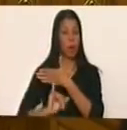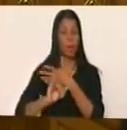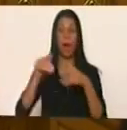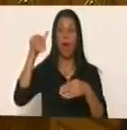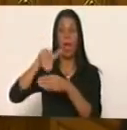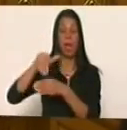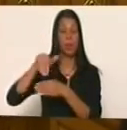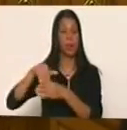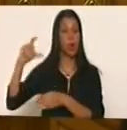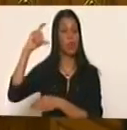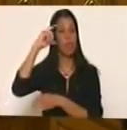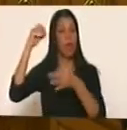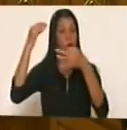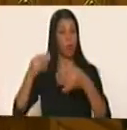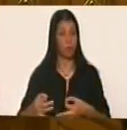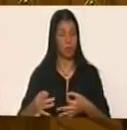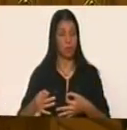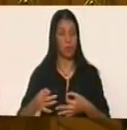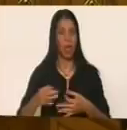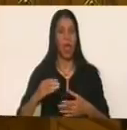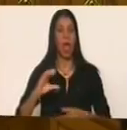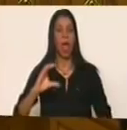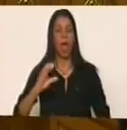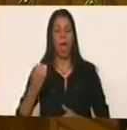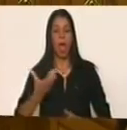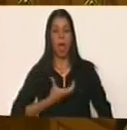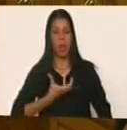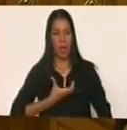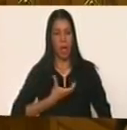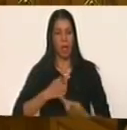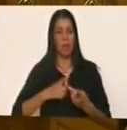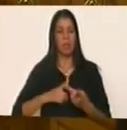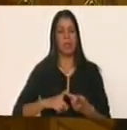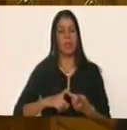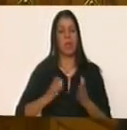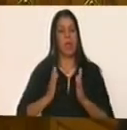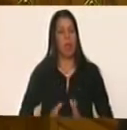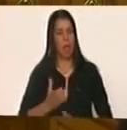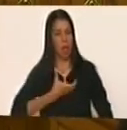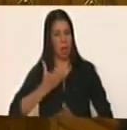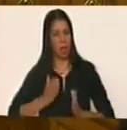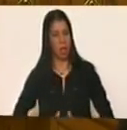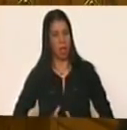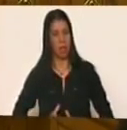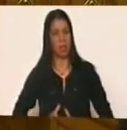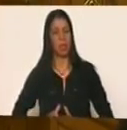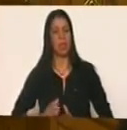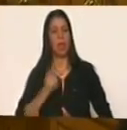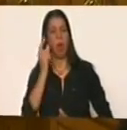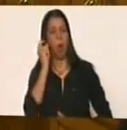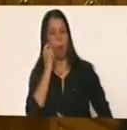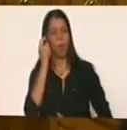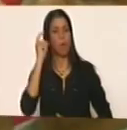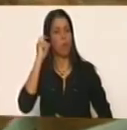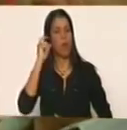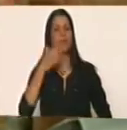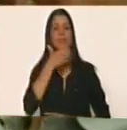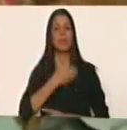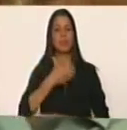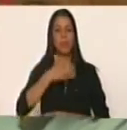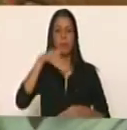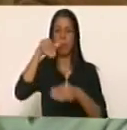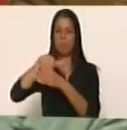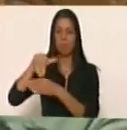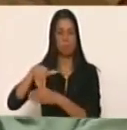elecciones para alcaldesas y alcaldes para el mes de diciembre. Así nos ponemos al día y que sea el pueblo que se manifieste. Es